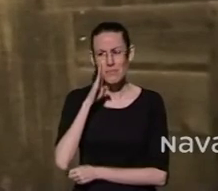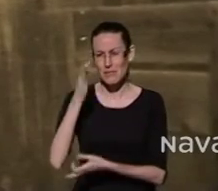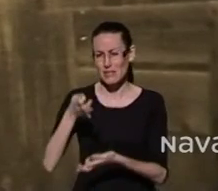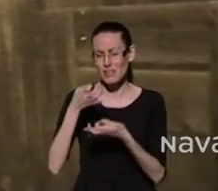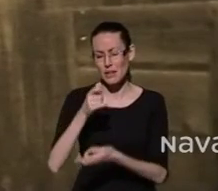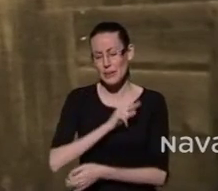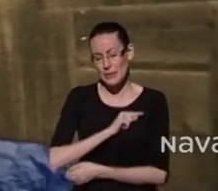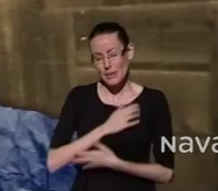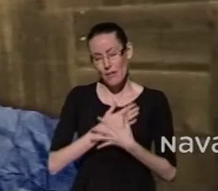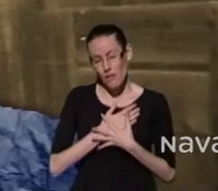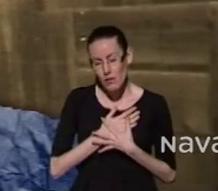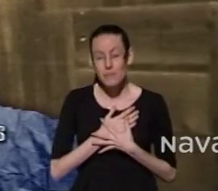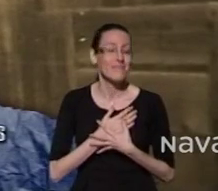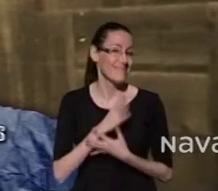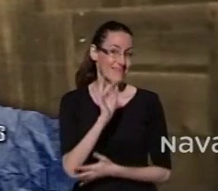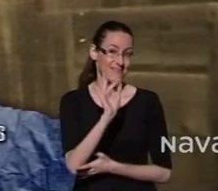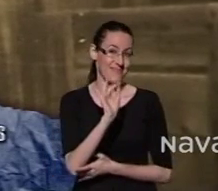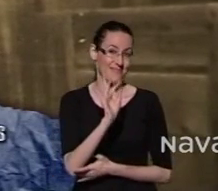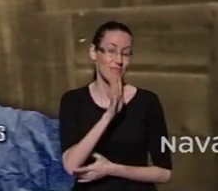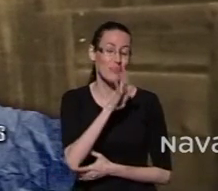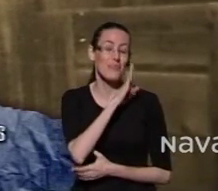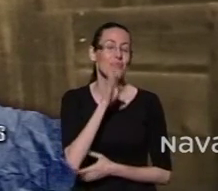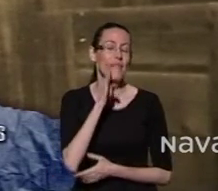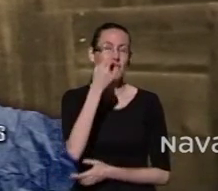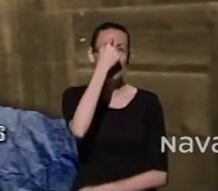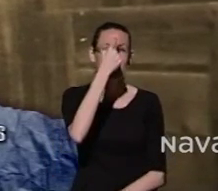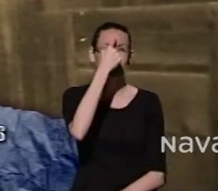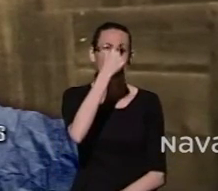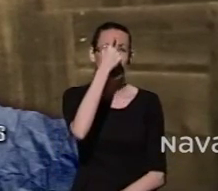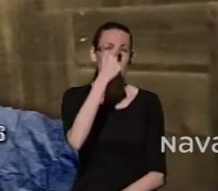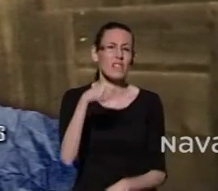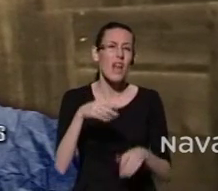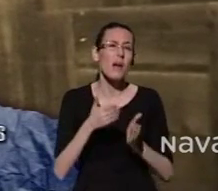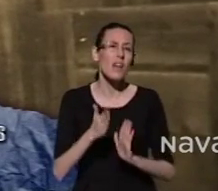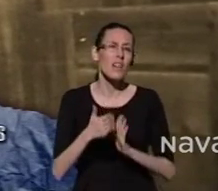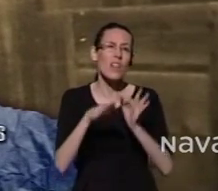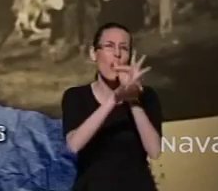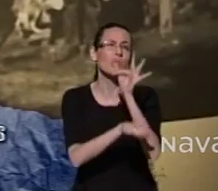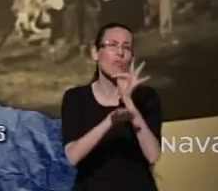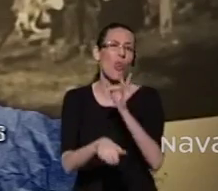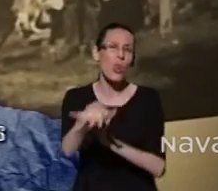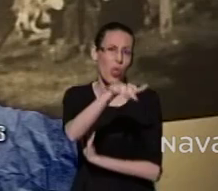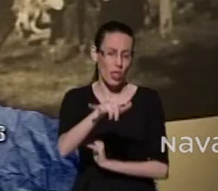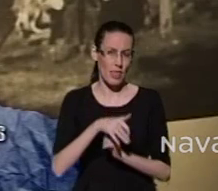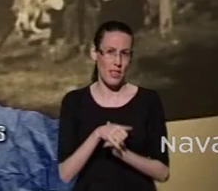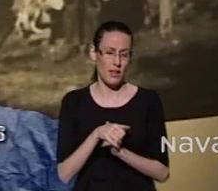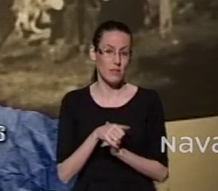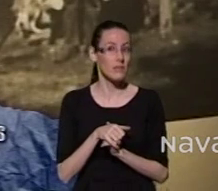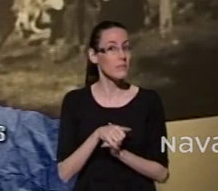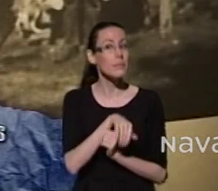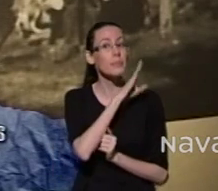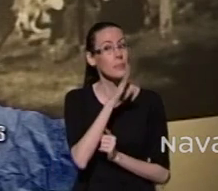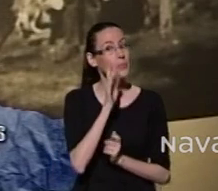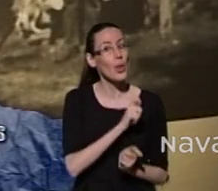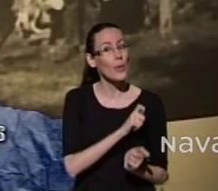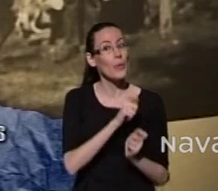ver los hijos a ver dónde estaban enterrados. Y tuvo esa ocasión de ir allí y pasó un año en Arizona. ¿Allí?